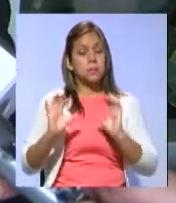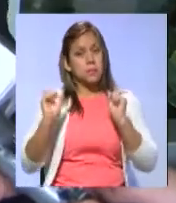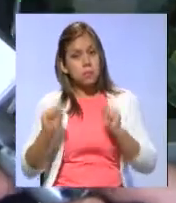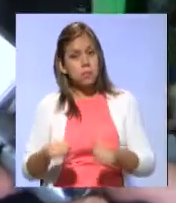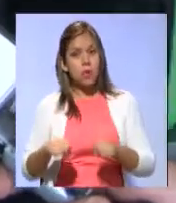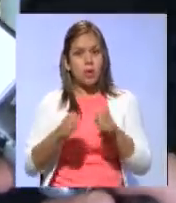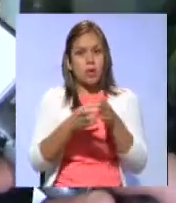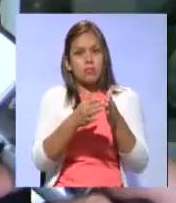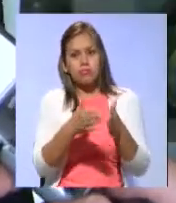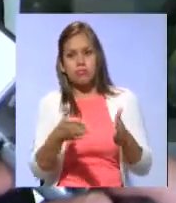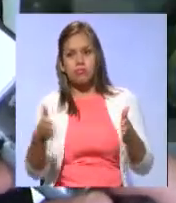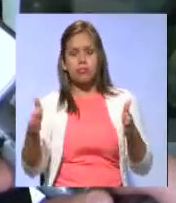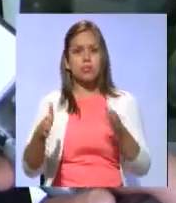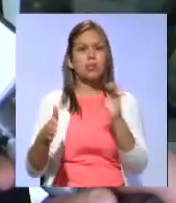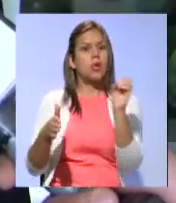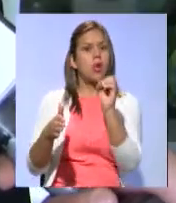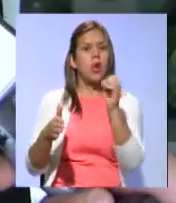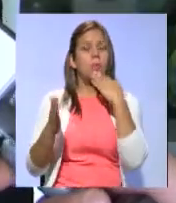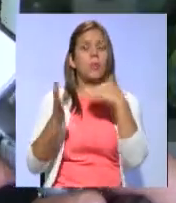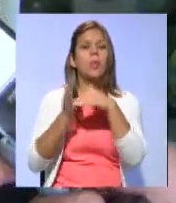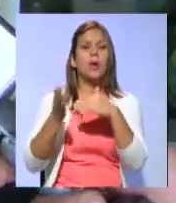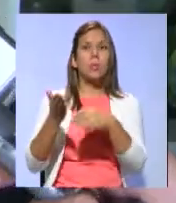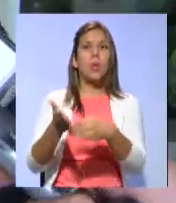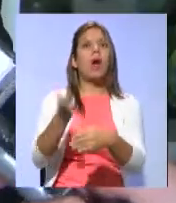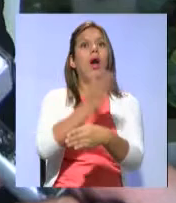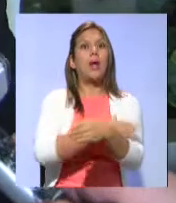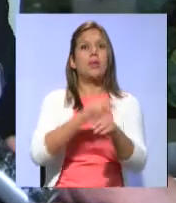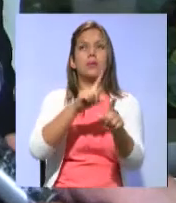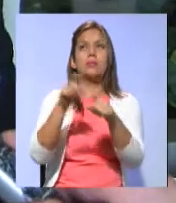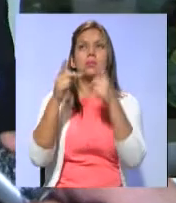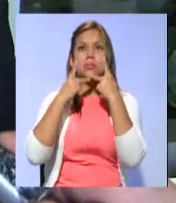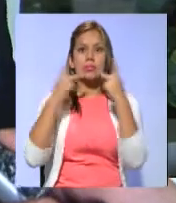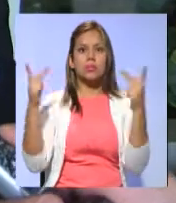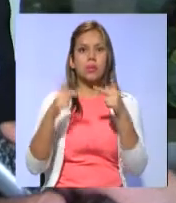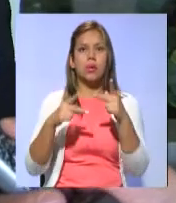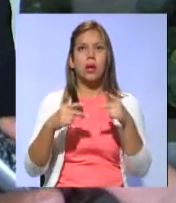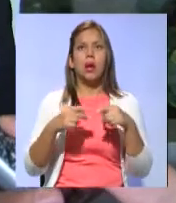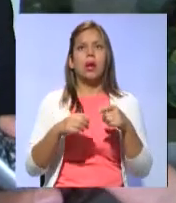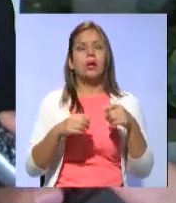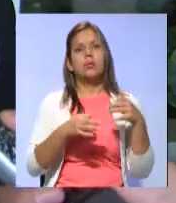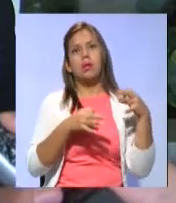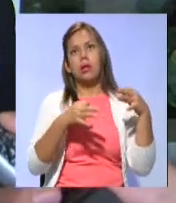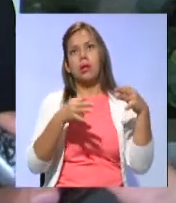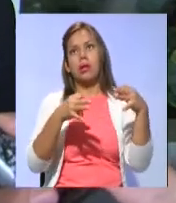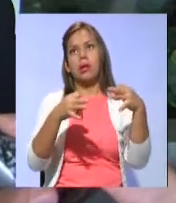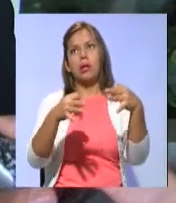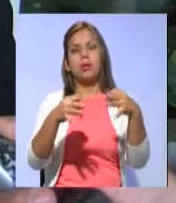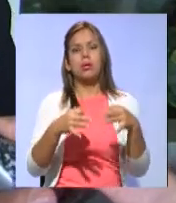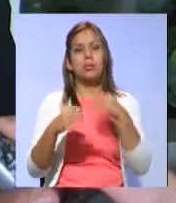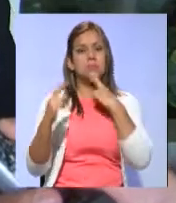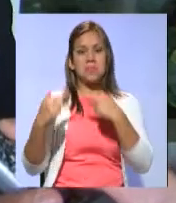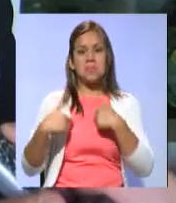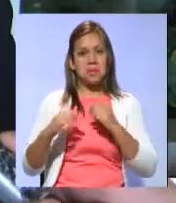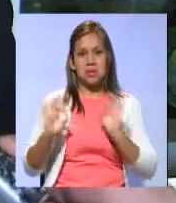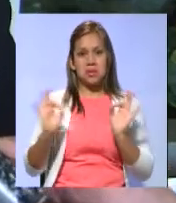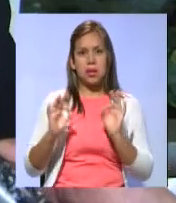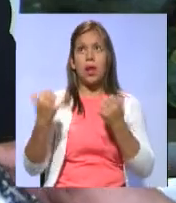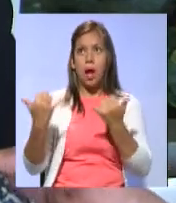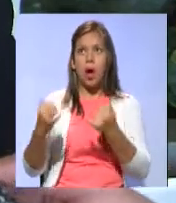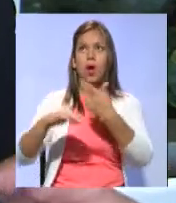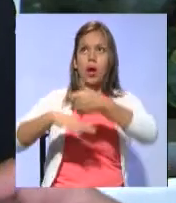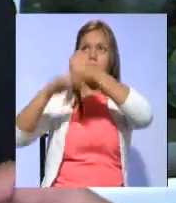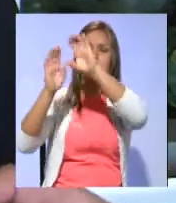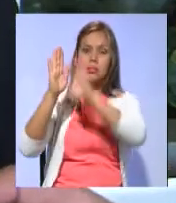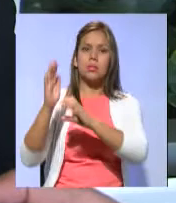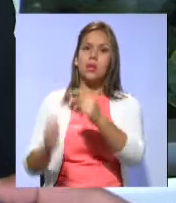ciertos plazos, no dejarlos como lo hizo en la consulta, que se dilaten de tal manera que ni siquiera dio respuesta. Hoy creo que puede